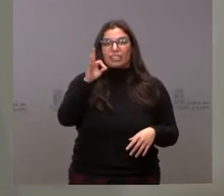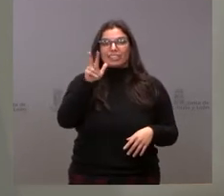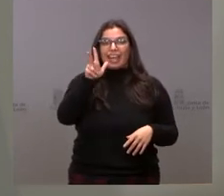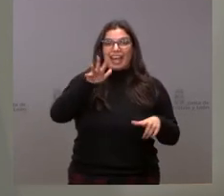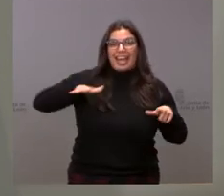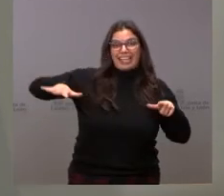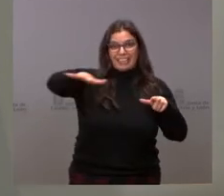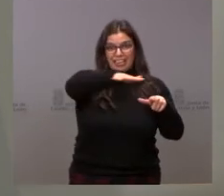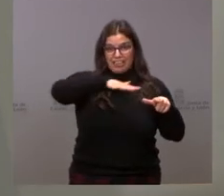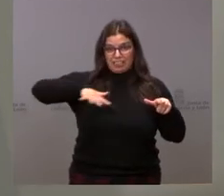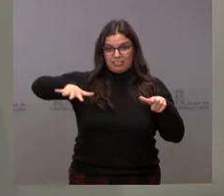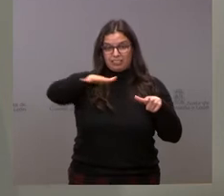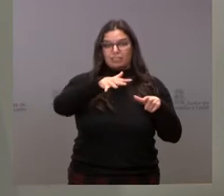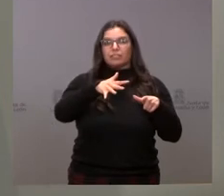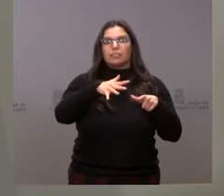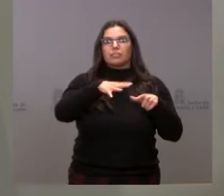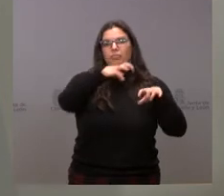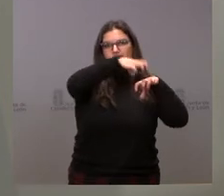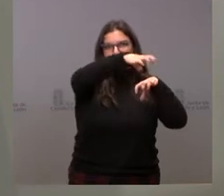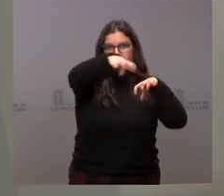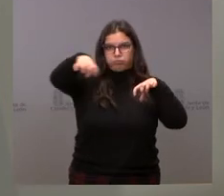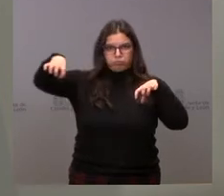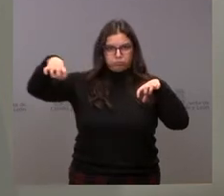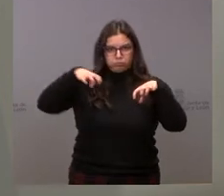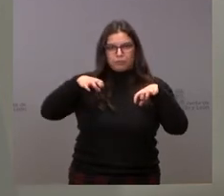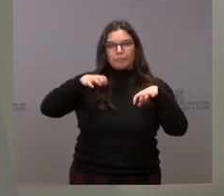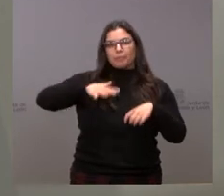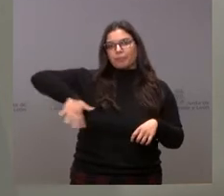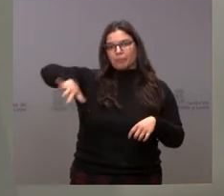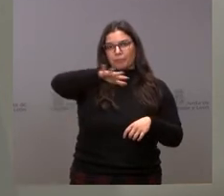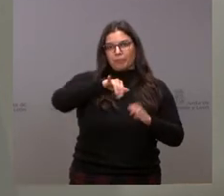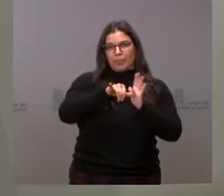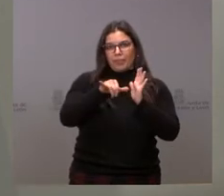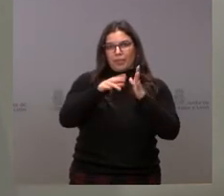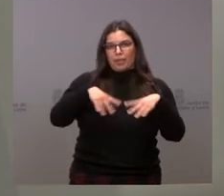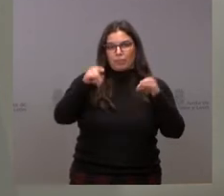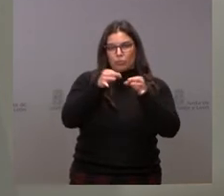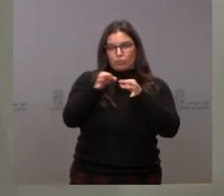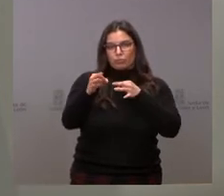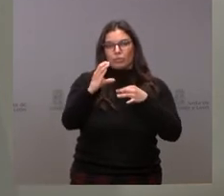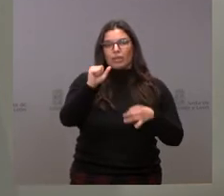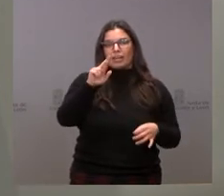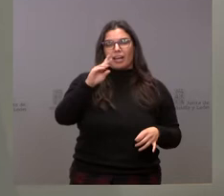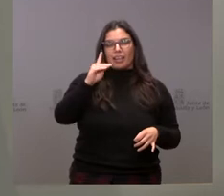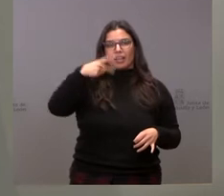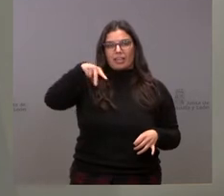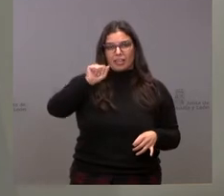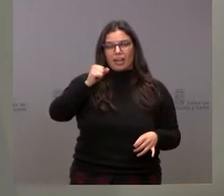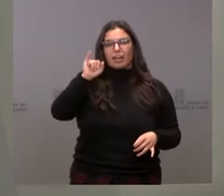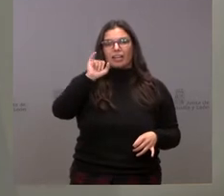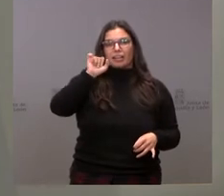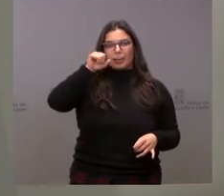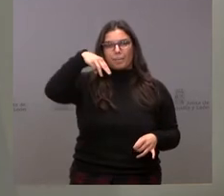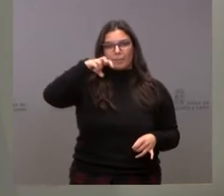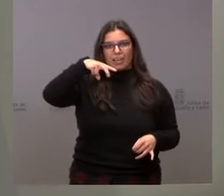sus infraestructuras asociadas en el entorno de burgos en la localidad de cardeña gimeno la inversión total